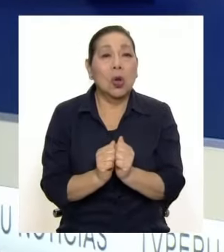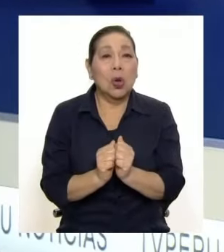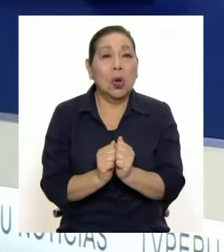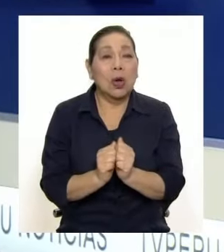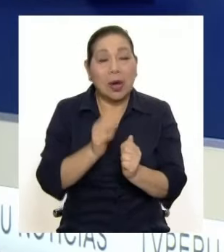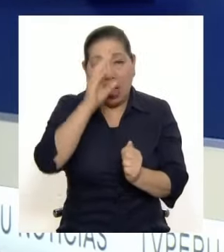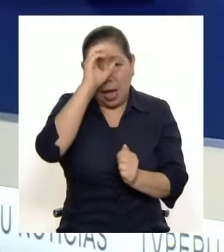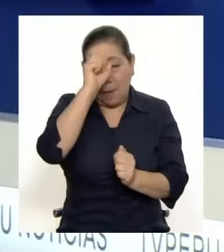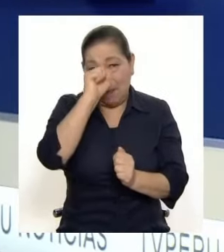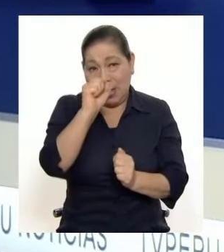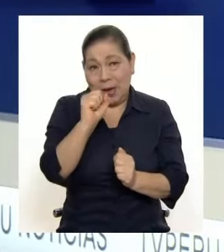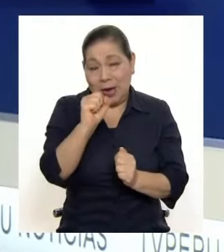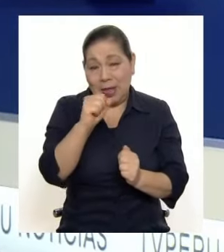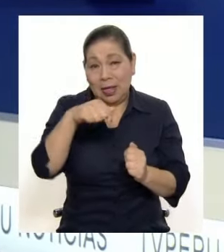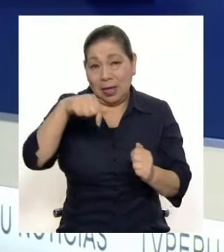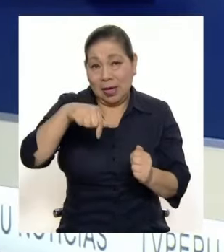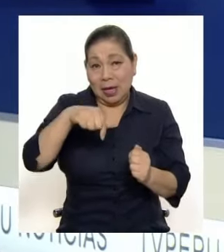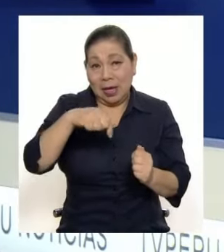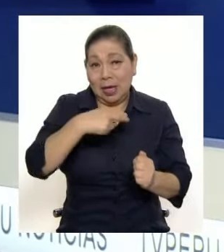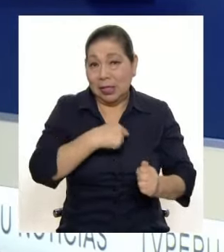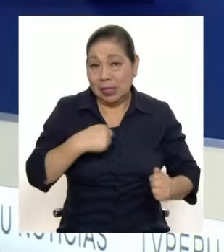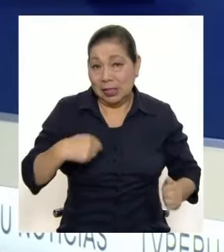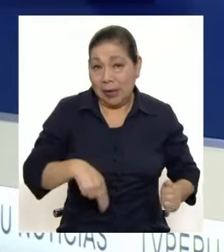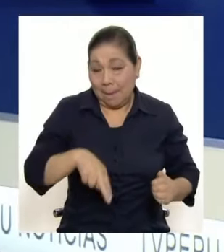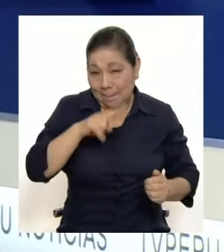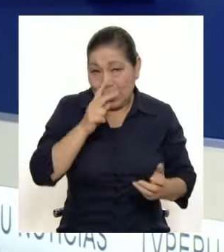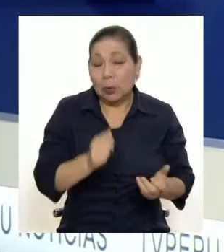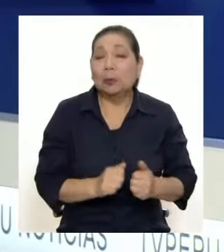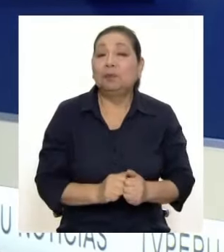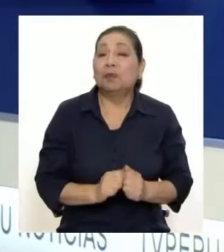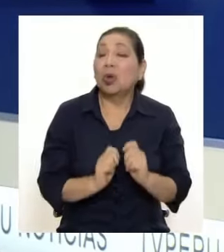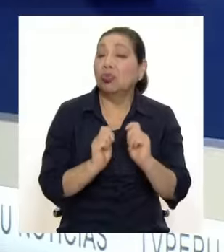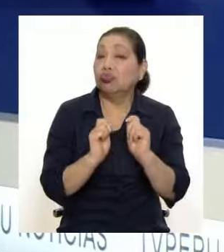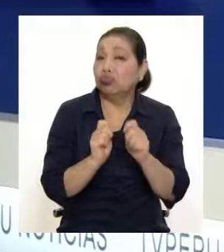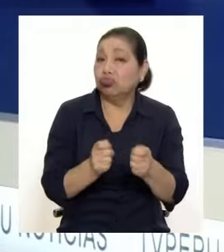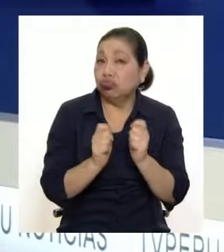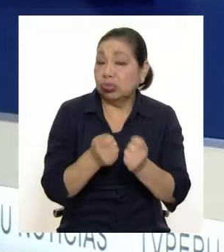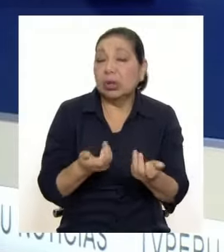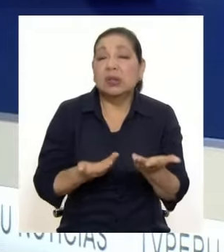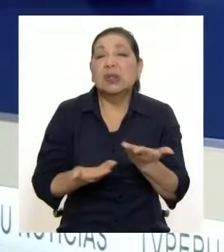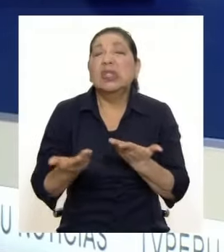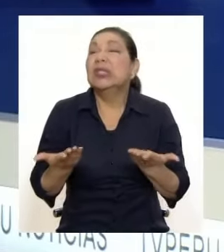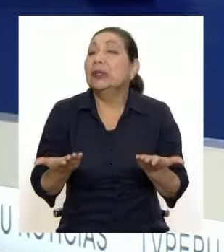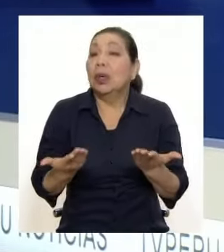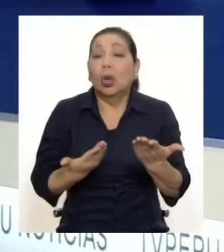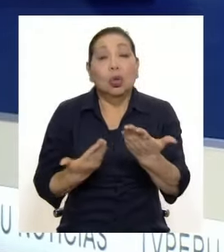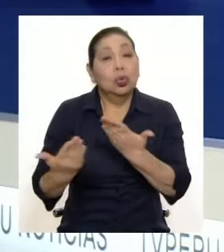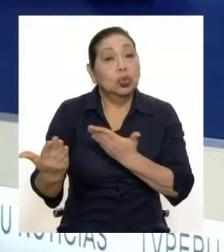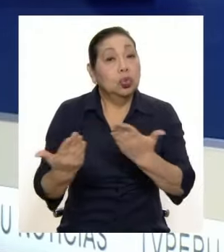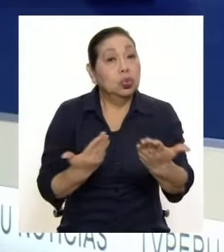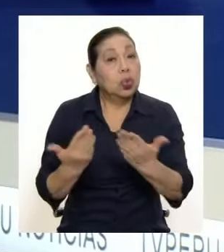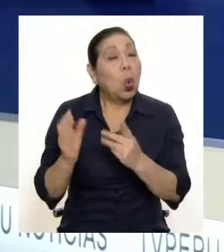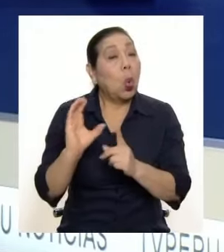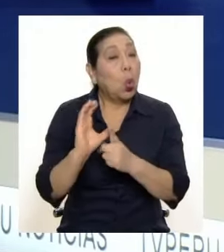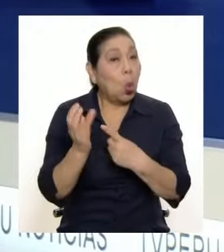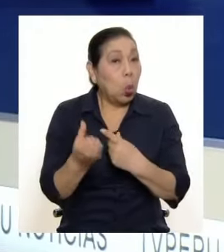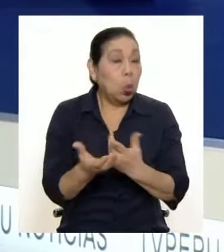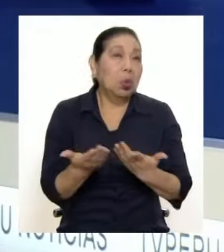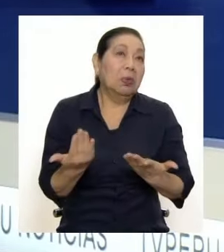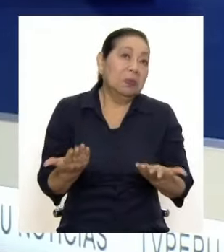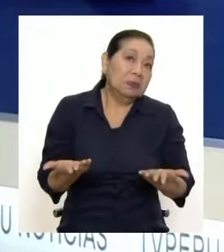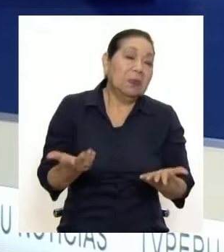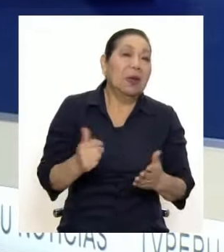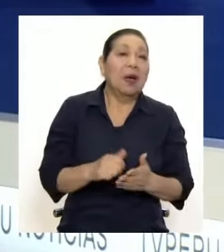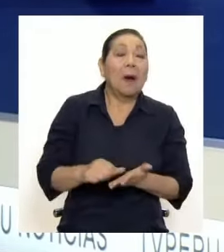embajada de china en el Perú para eh ofrecer alternativas de intercambio cultural tenemos ahí